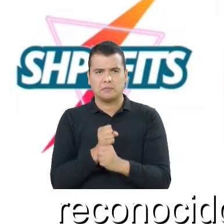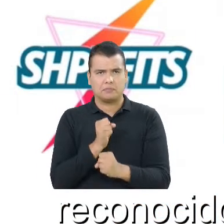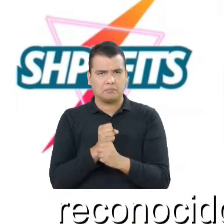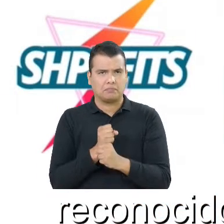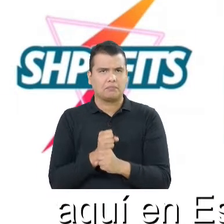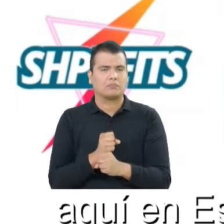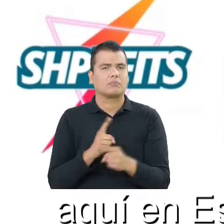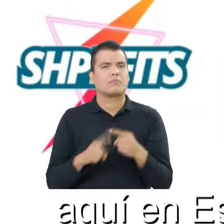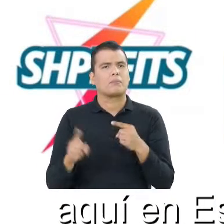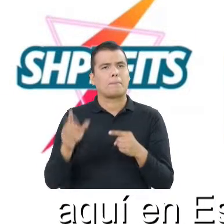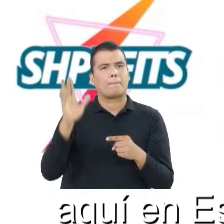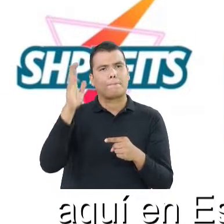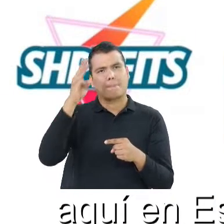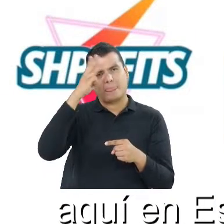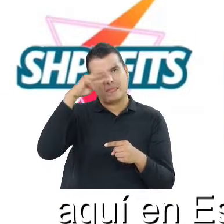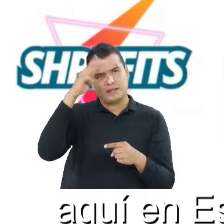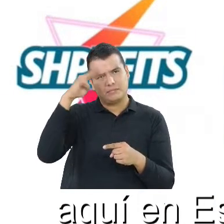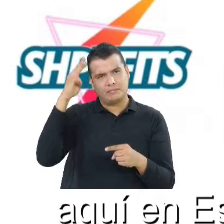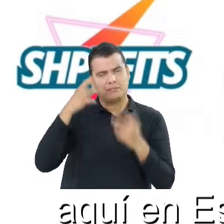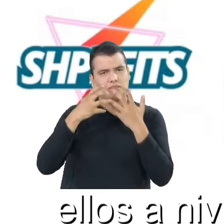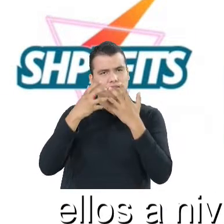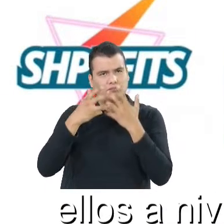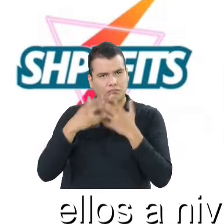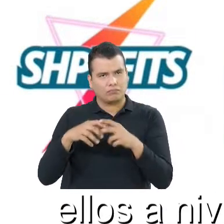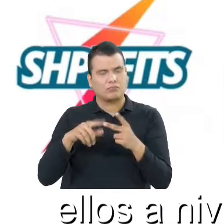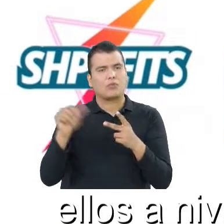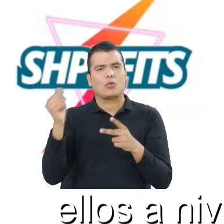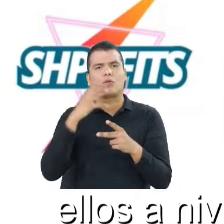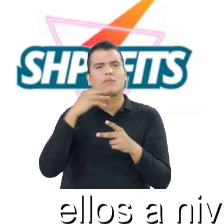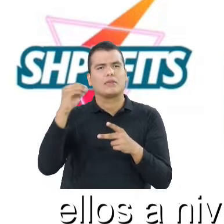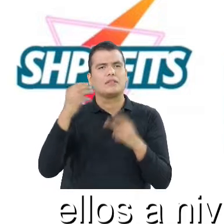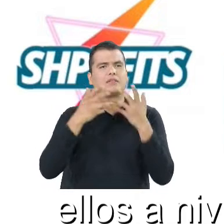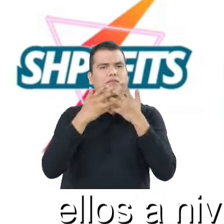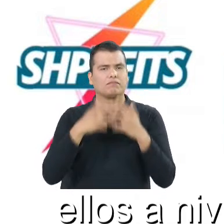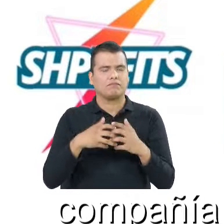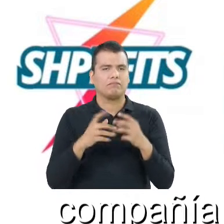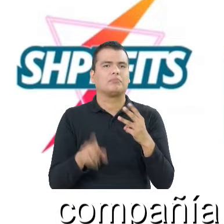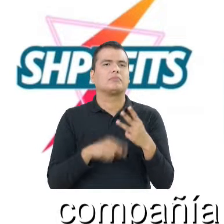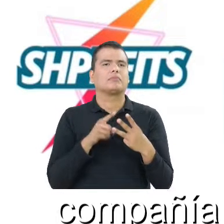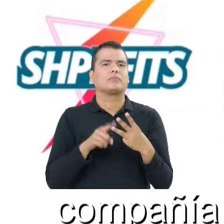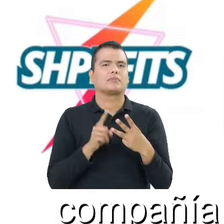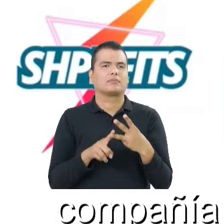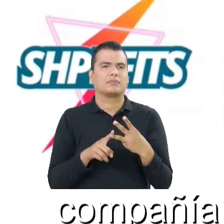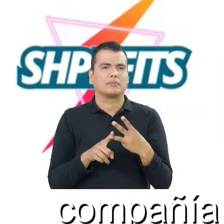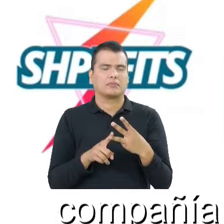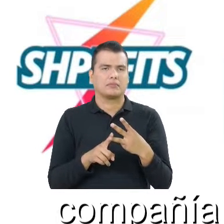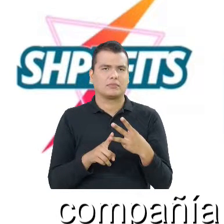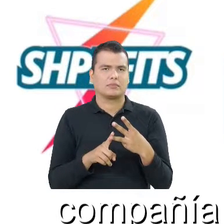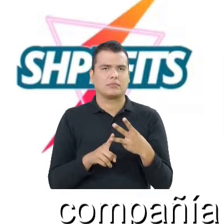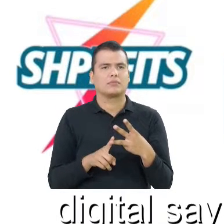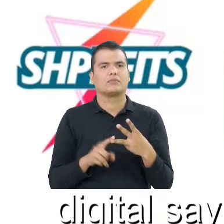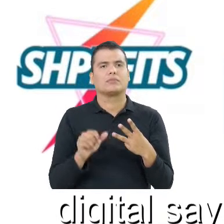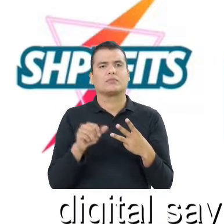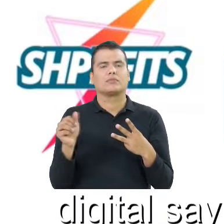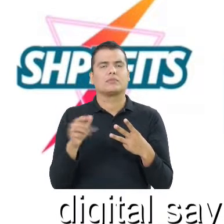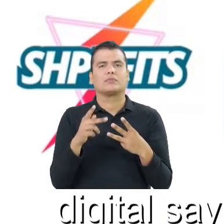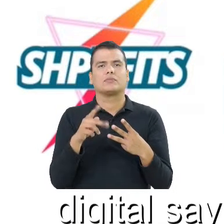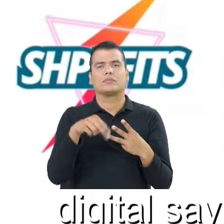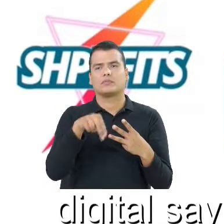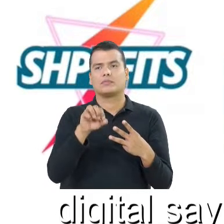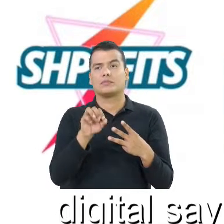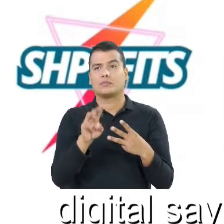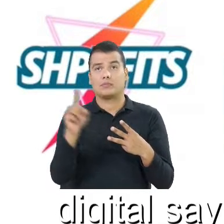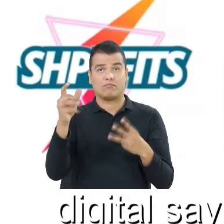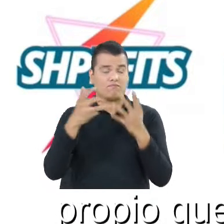compañía israelí gigante de marketing digital. Shaper Fits, este es un producto propio que desarrollamos para vender en digital. No Beauty, que es una